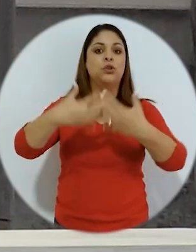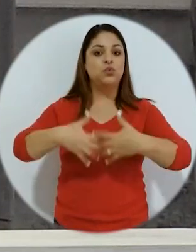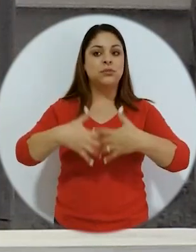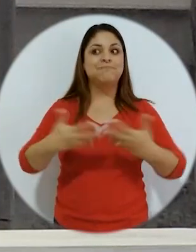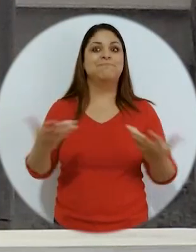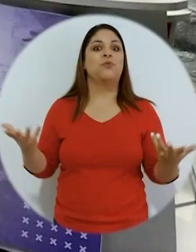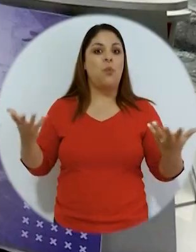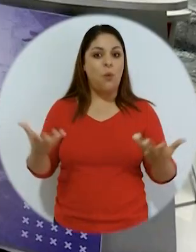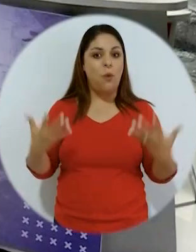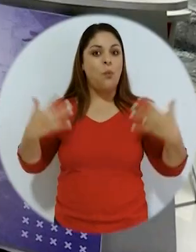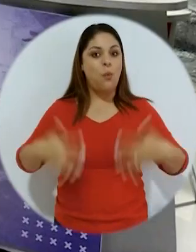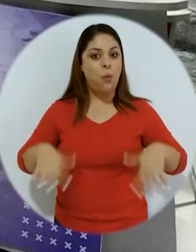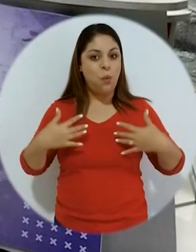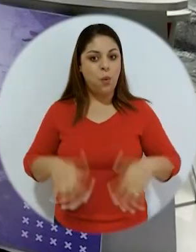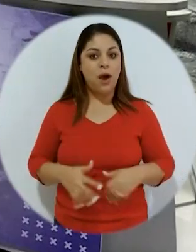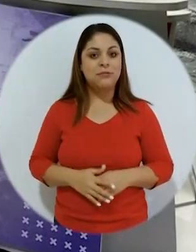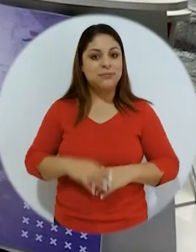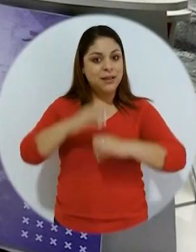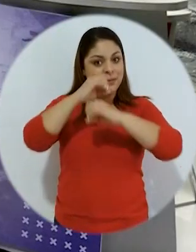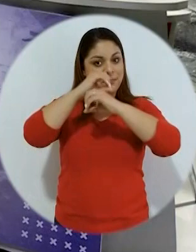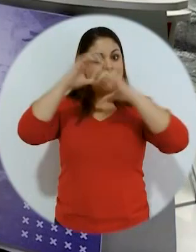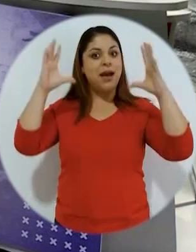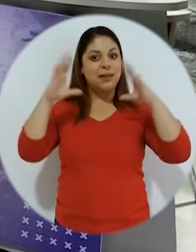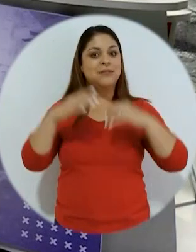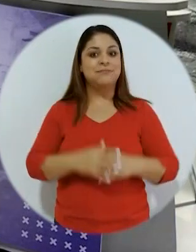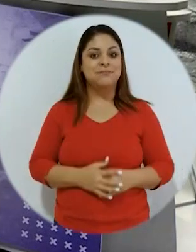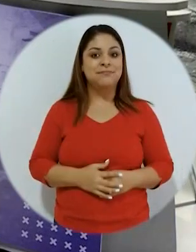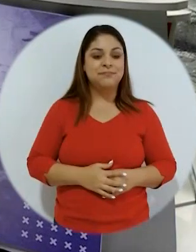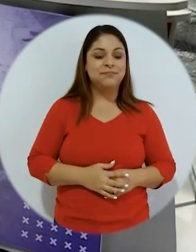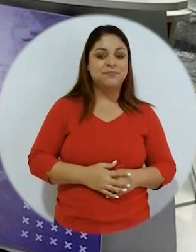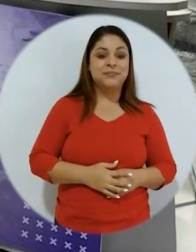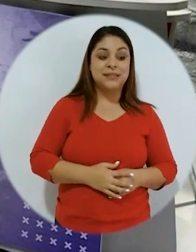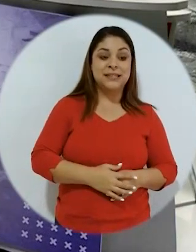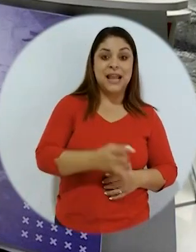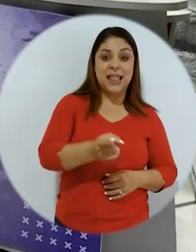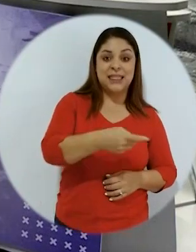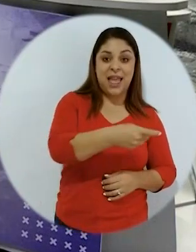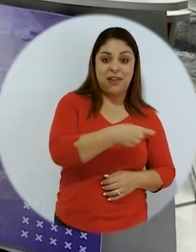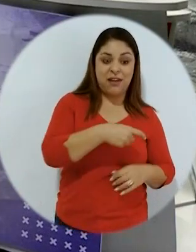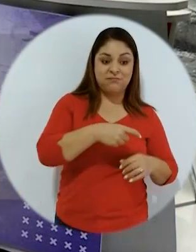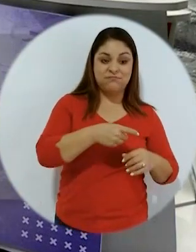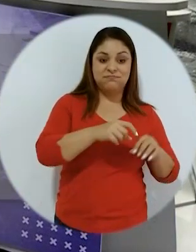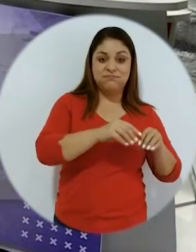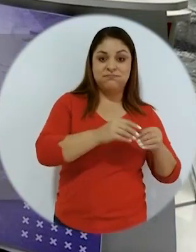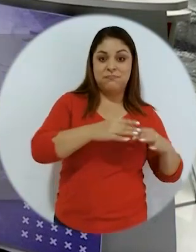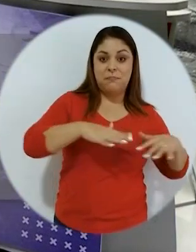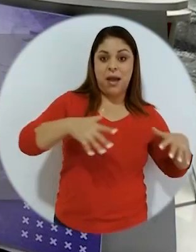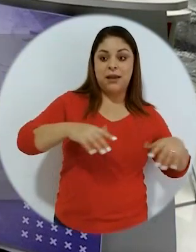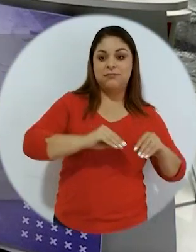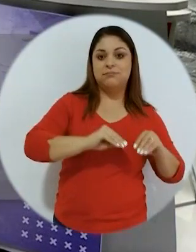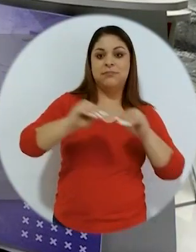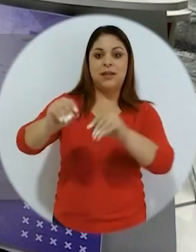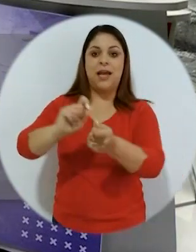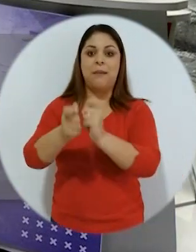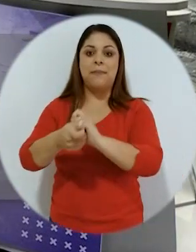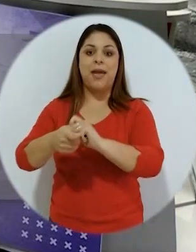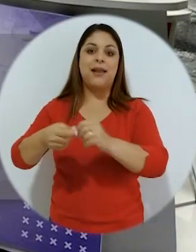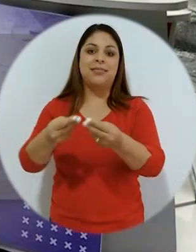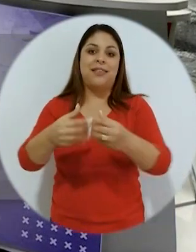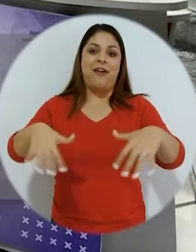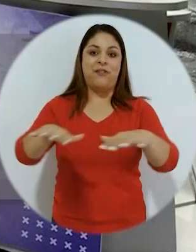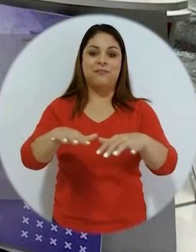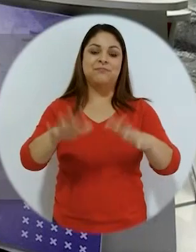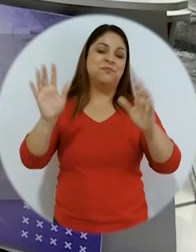agroindustria. Imagínate, del mar a la tierra y de ahí a generarle oportunidades a muchas personas.